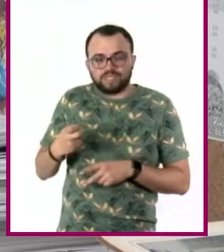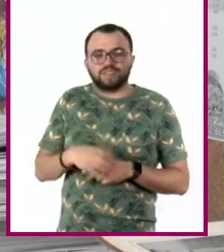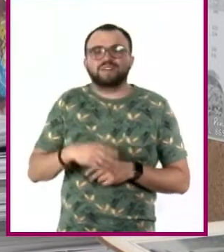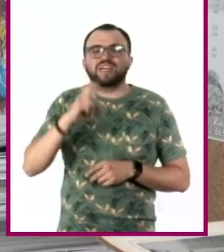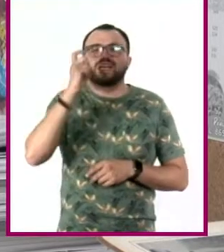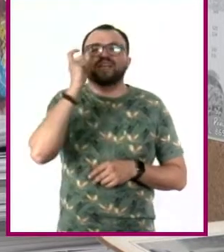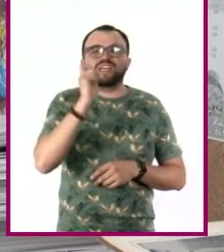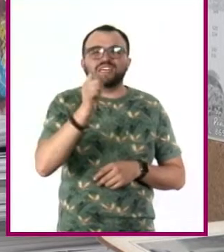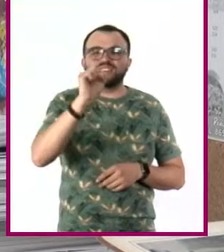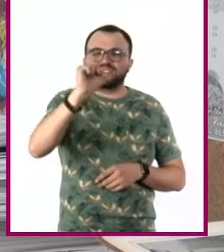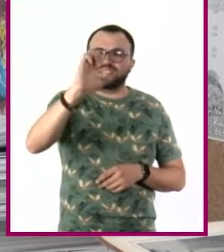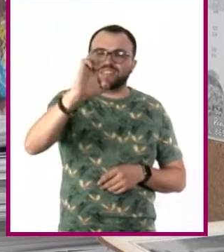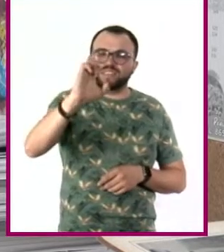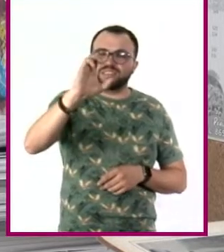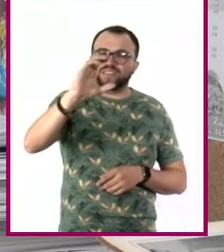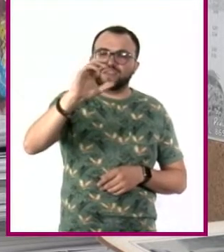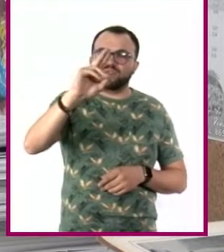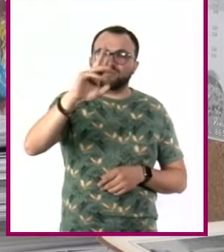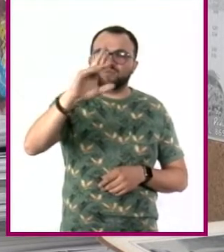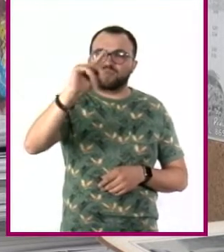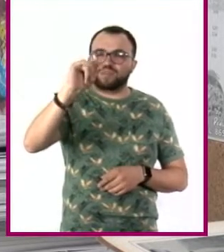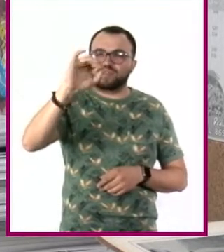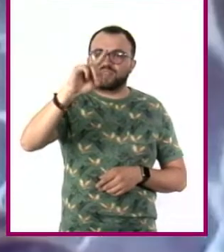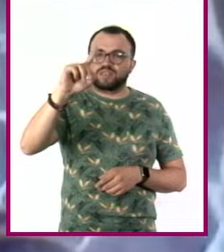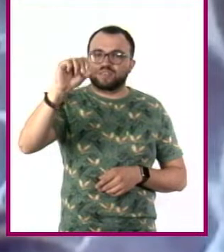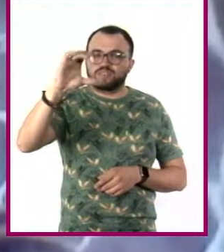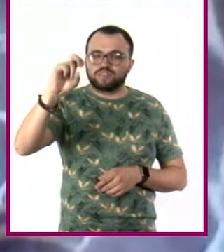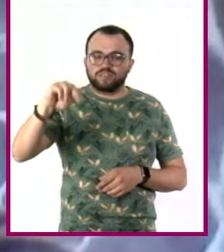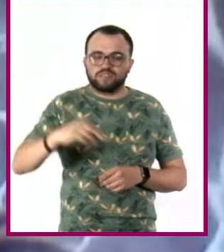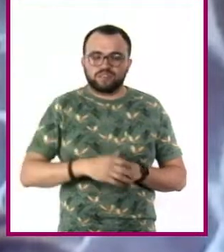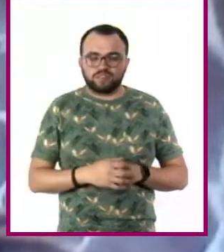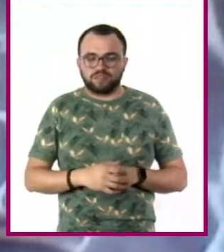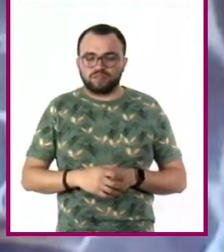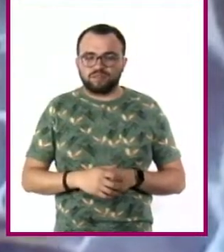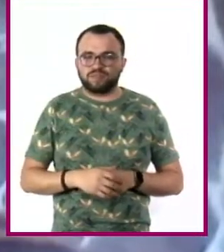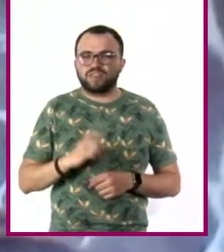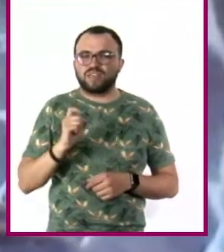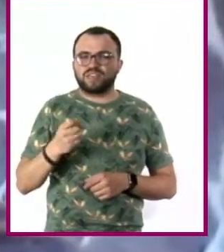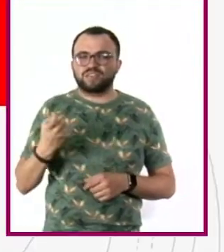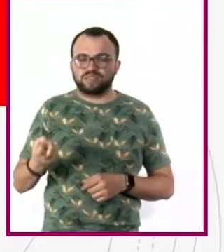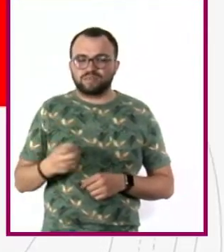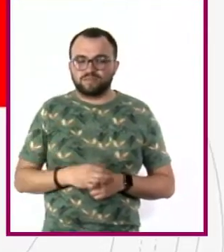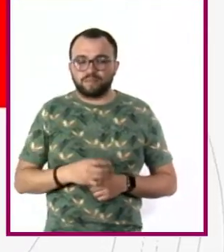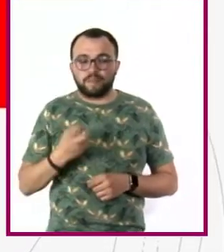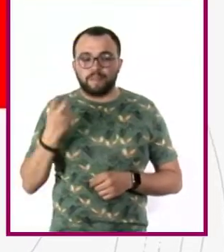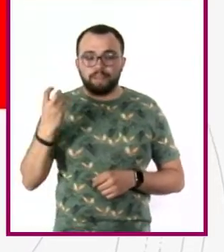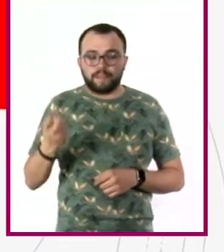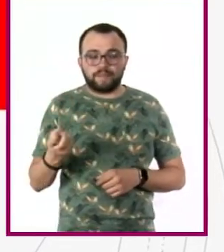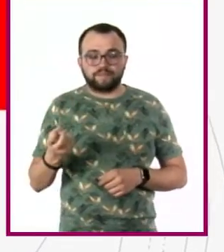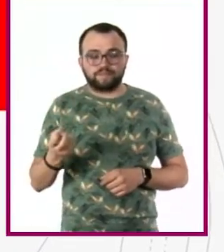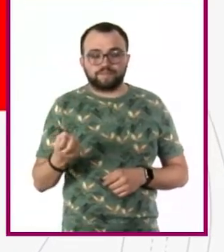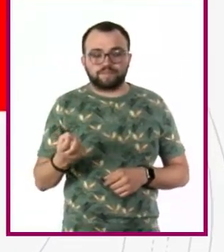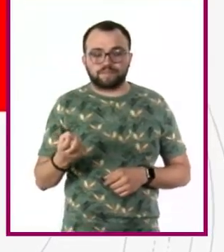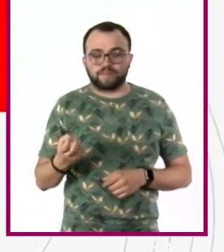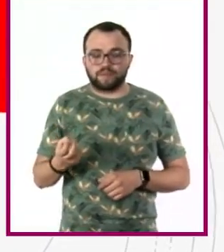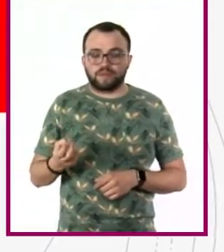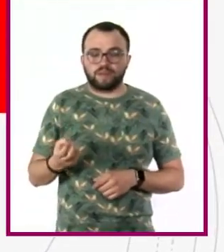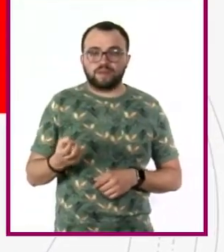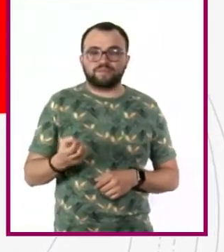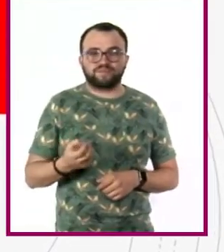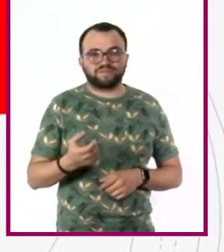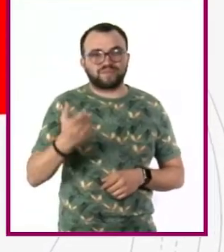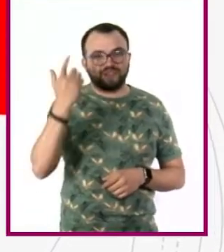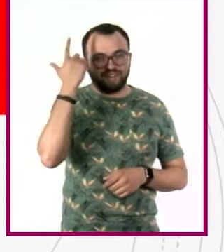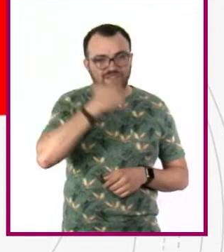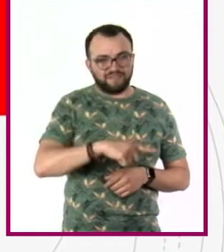securitización y su relevancia actual? Mire, la securitización es un término bastante feo,